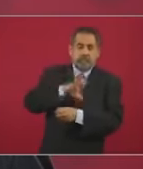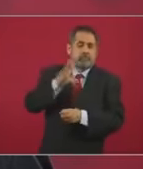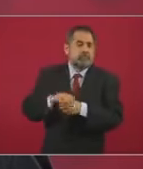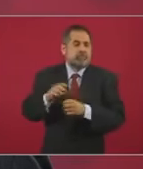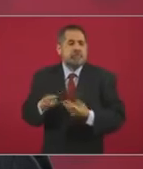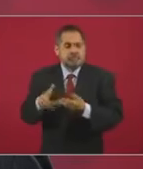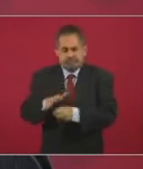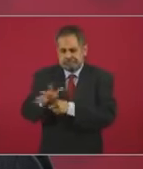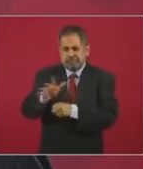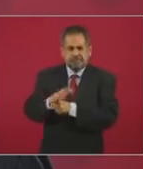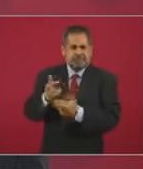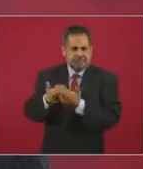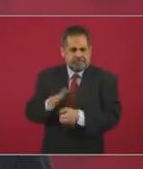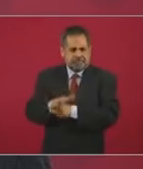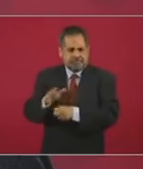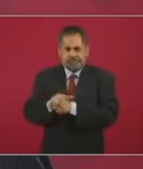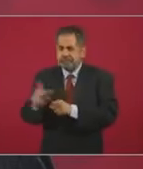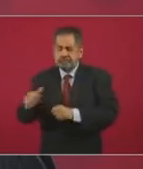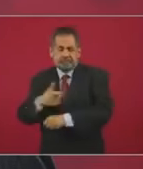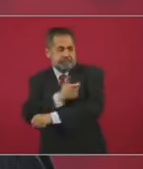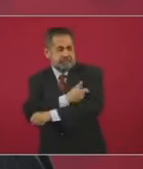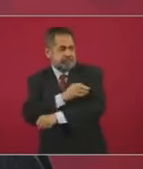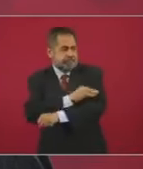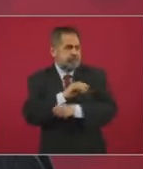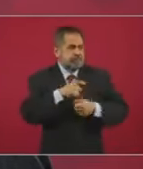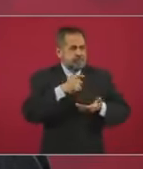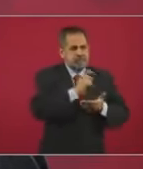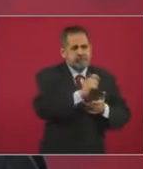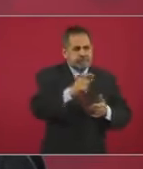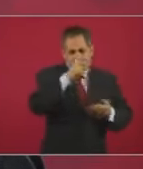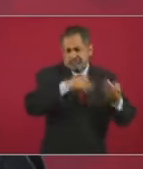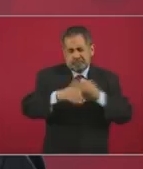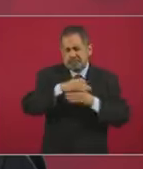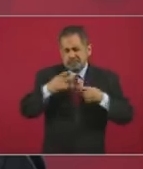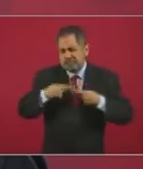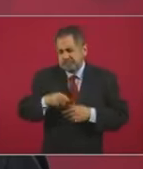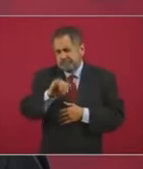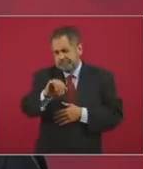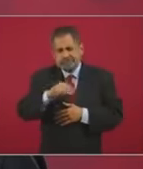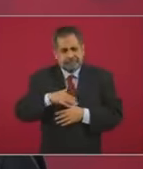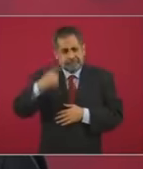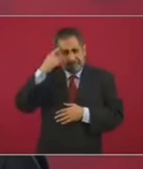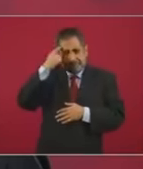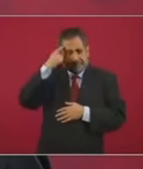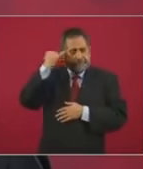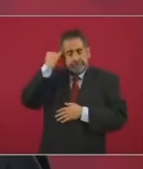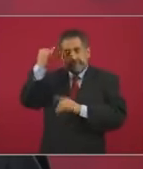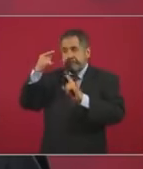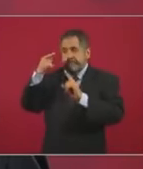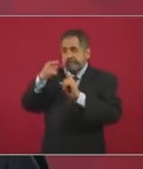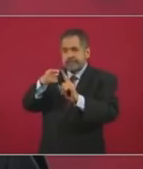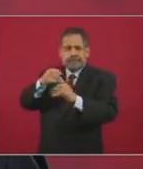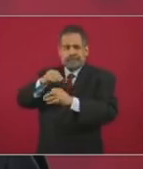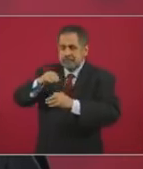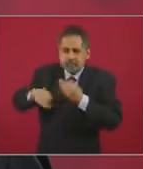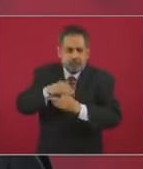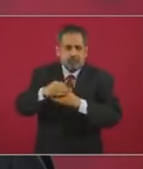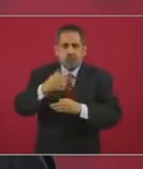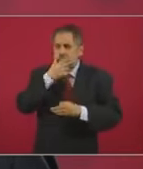tener suficiencia para cubrir a toda la población. Recordar que el empeño es que todas las